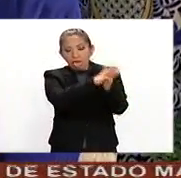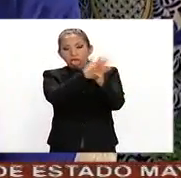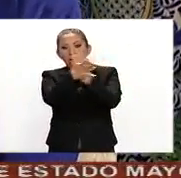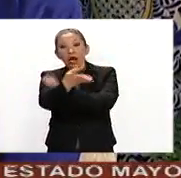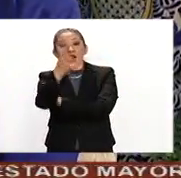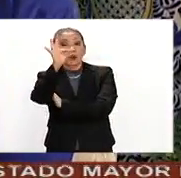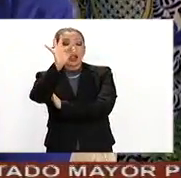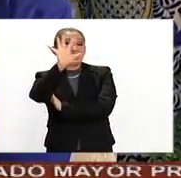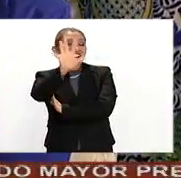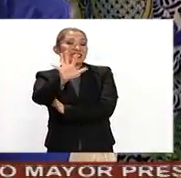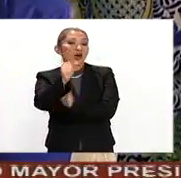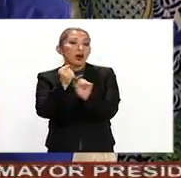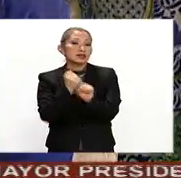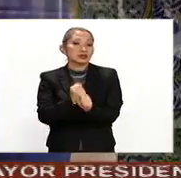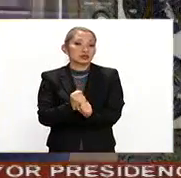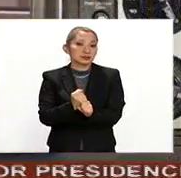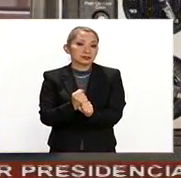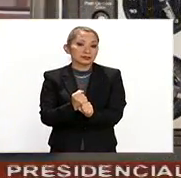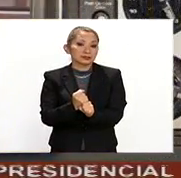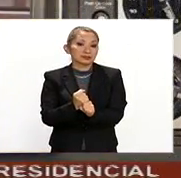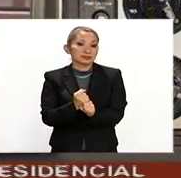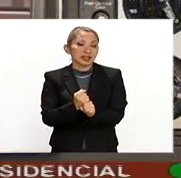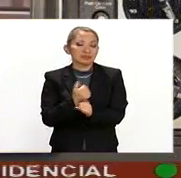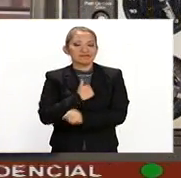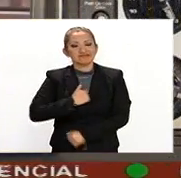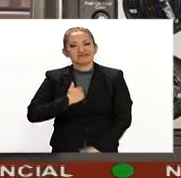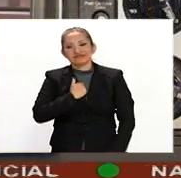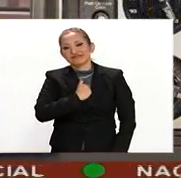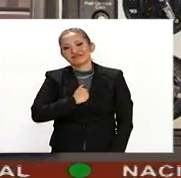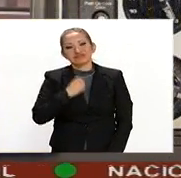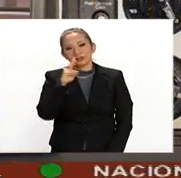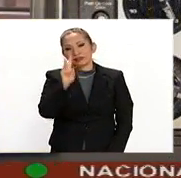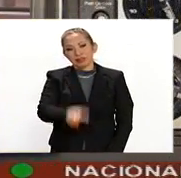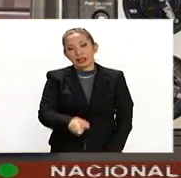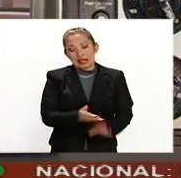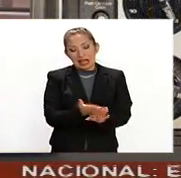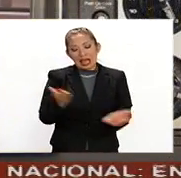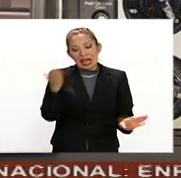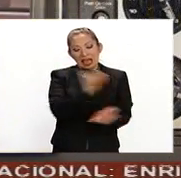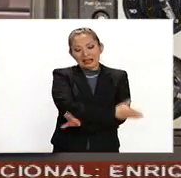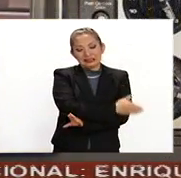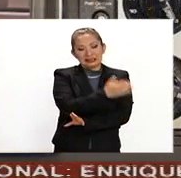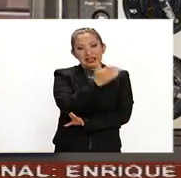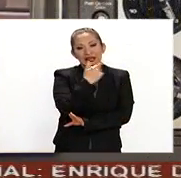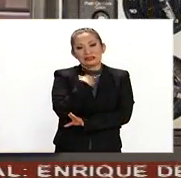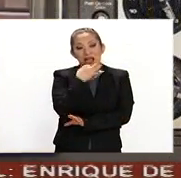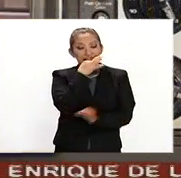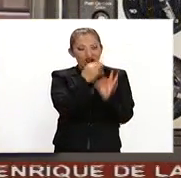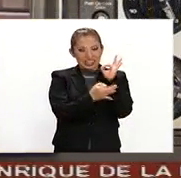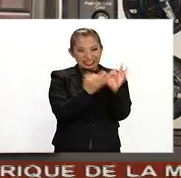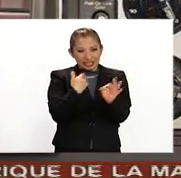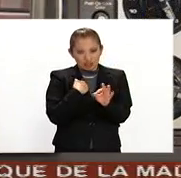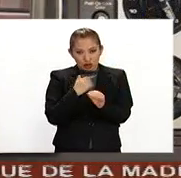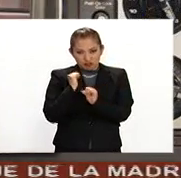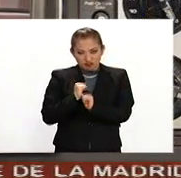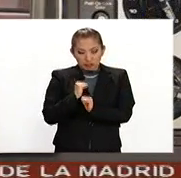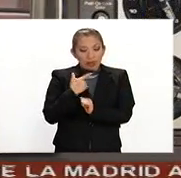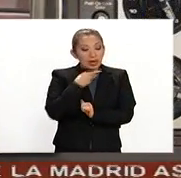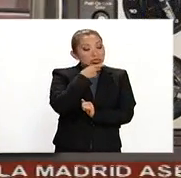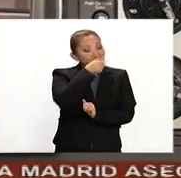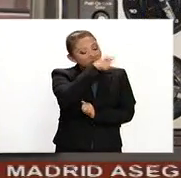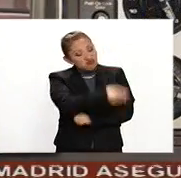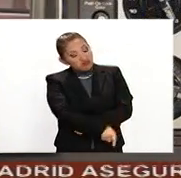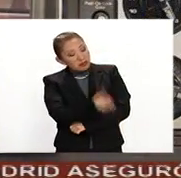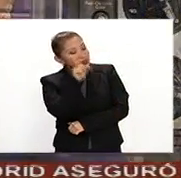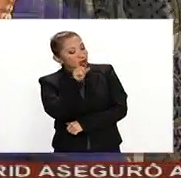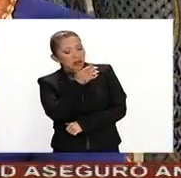convirtieron en 45 años. Desafortunadamente, antes de que me dieran el noticiero, se decía que las